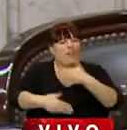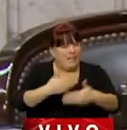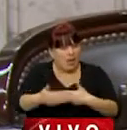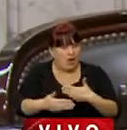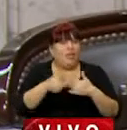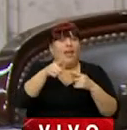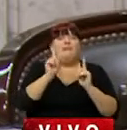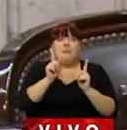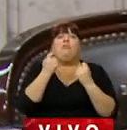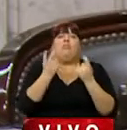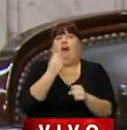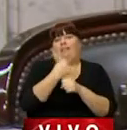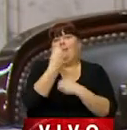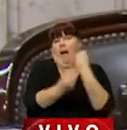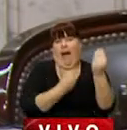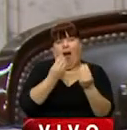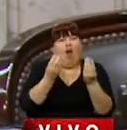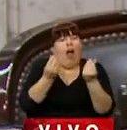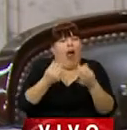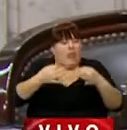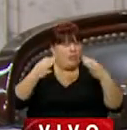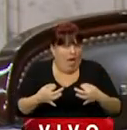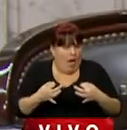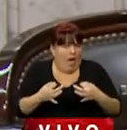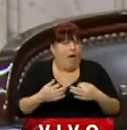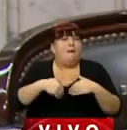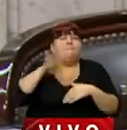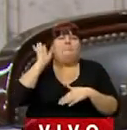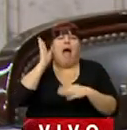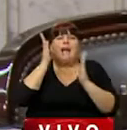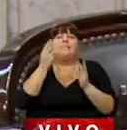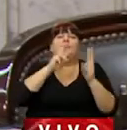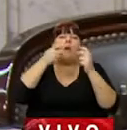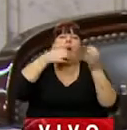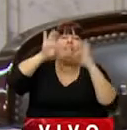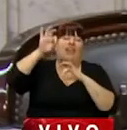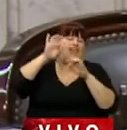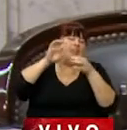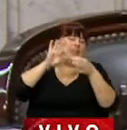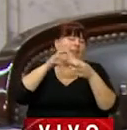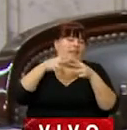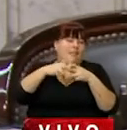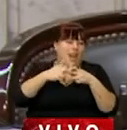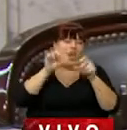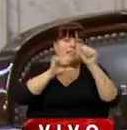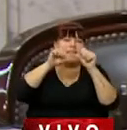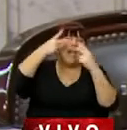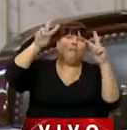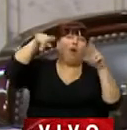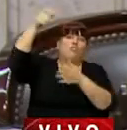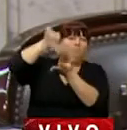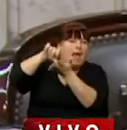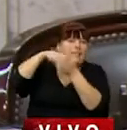que generan empleo de altísima calidad, que profundizan el perfil exportador de la ciencia y la tecnología argentina,